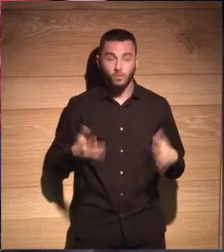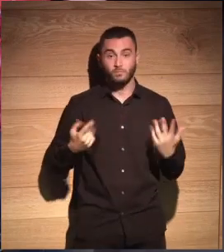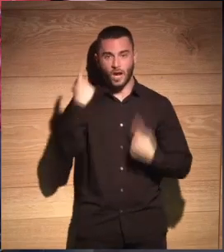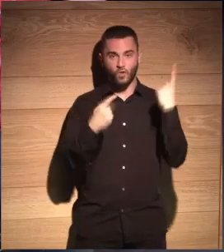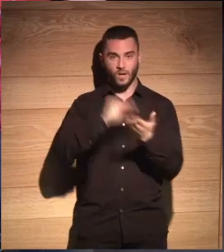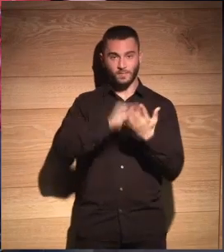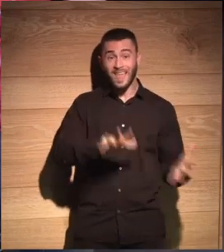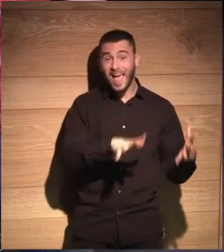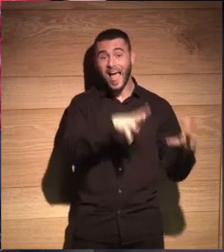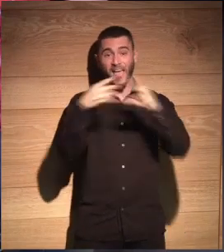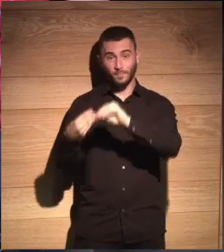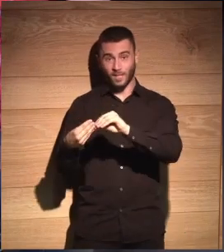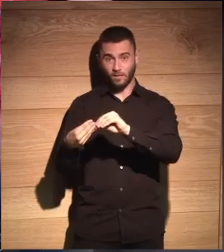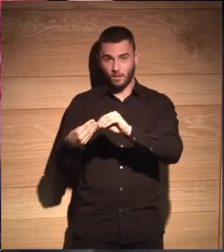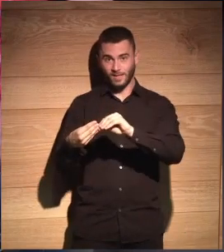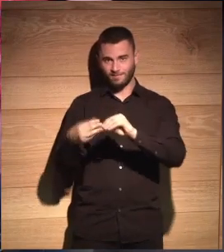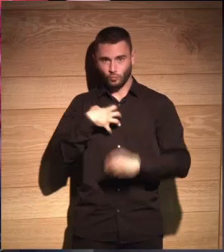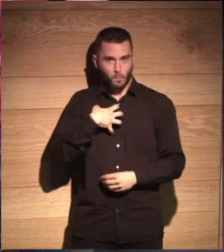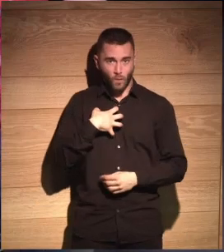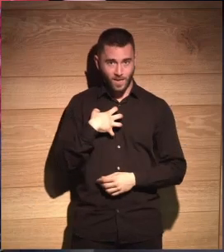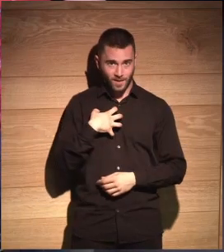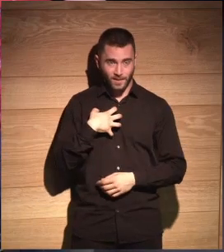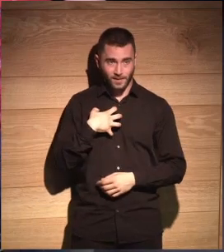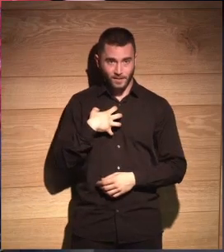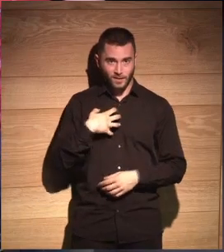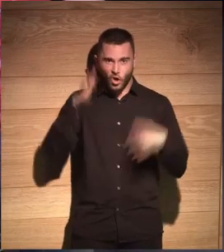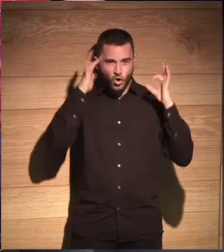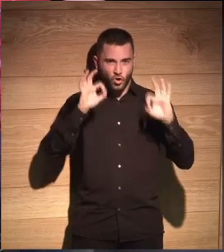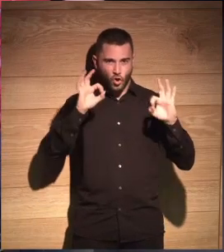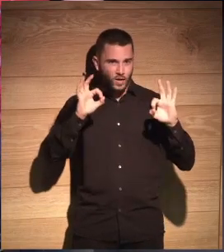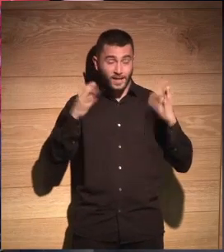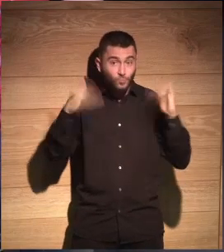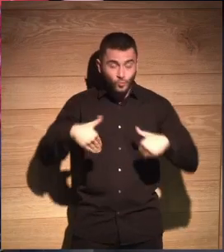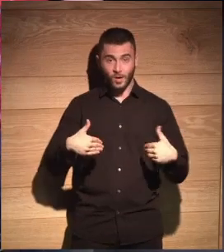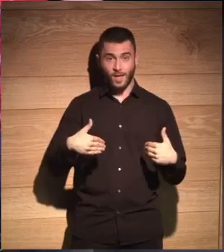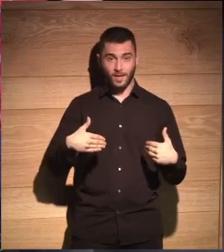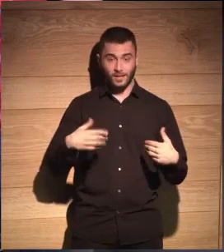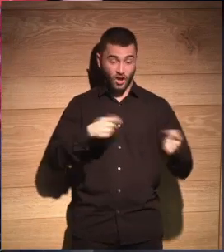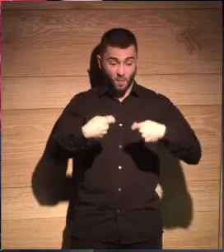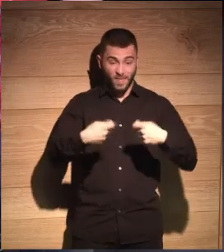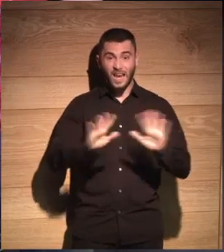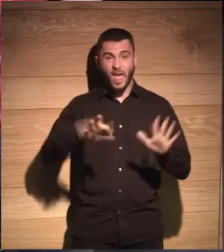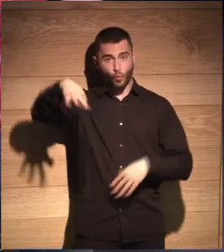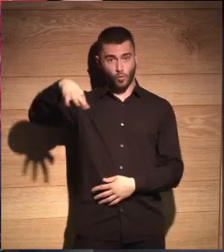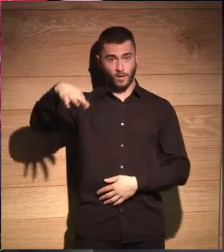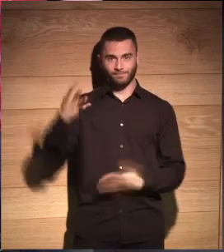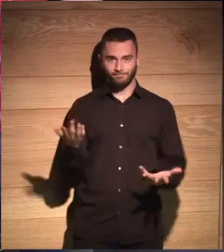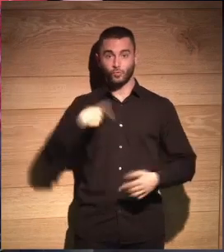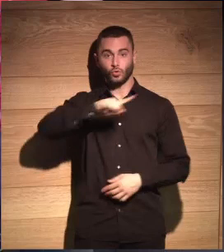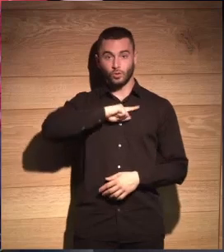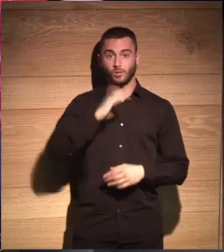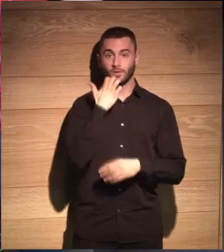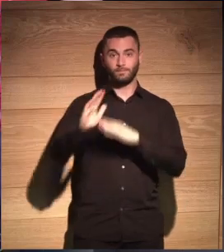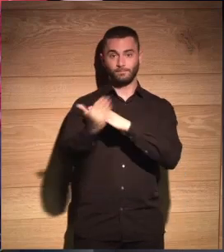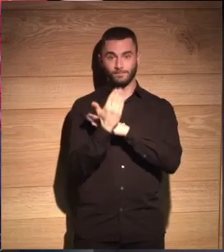veces que las adaptaciones no han lugar a ellas, no tienen una lógica más allá de la comercial. Por eso nosotros, cuando nos